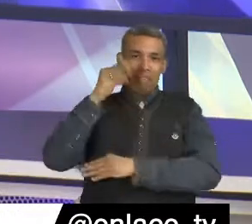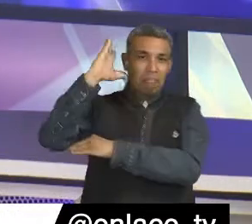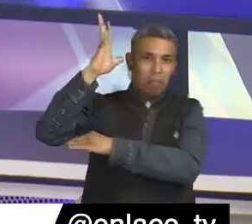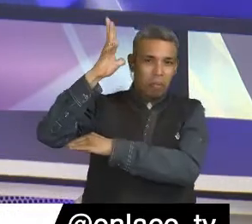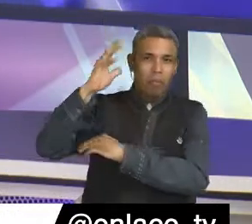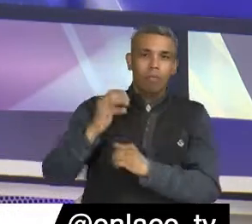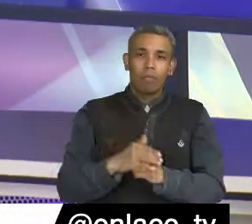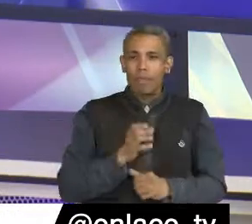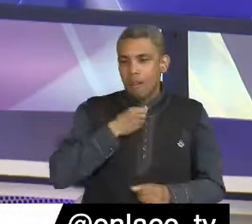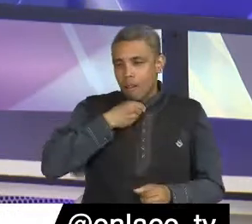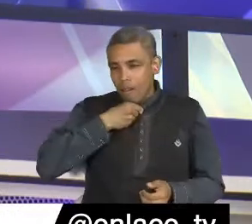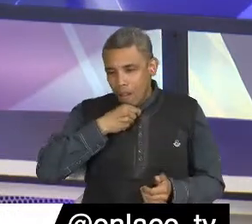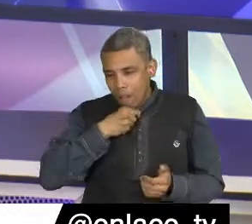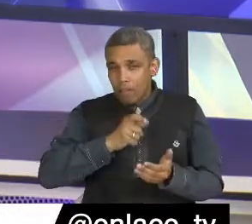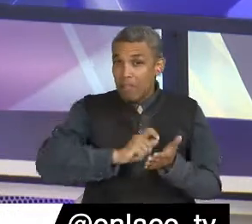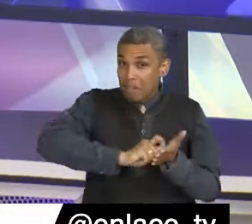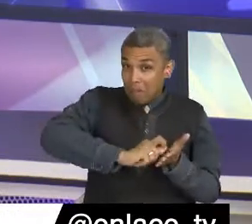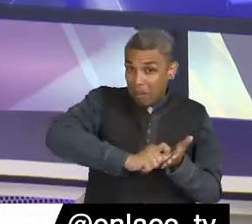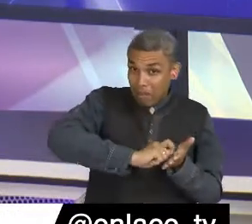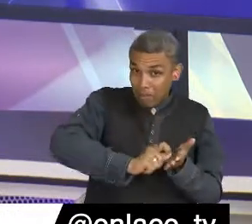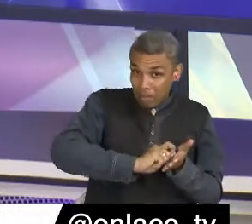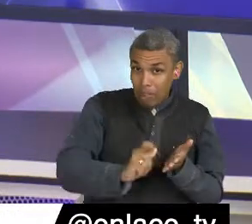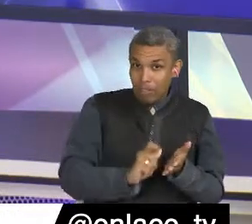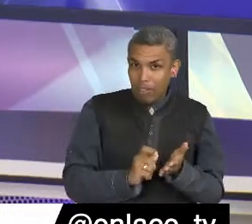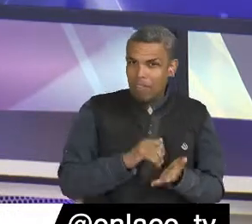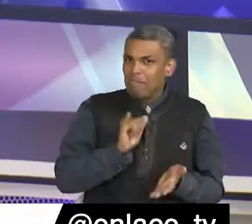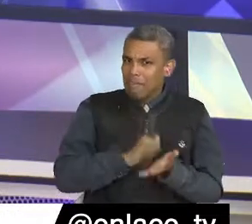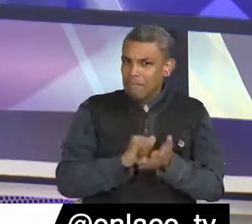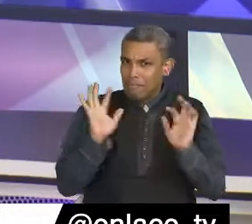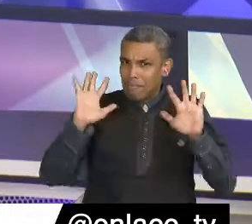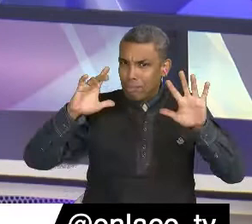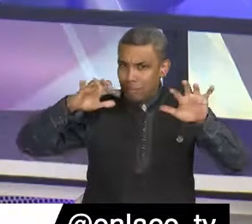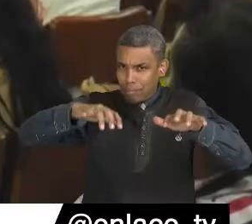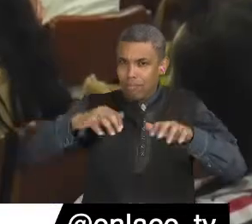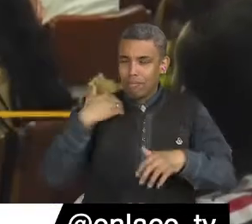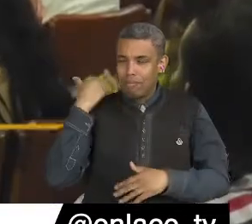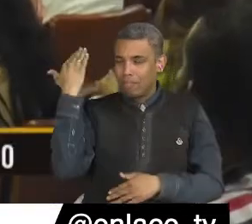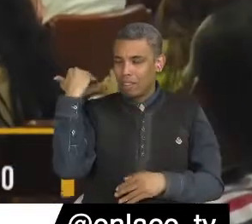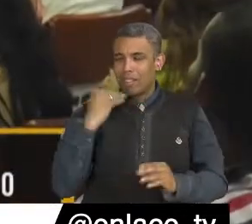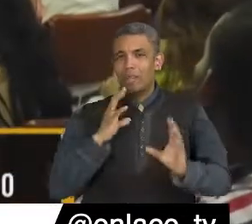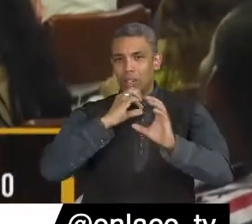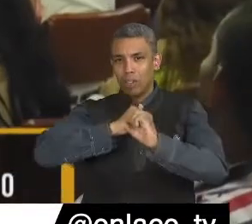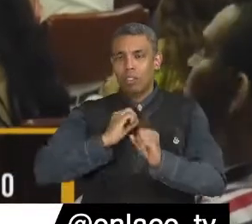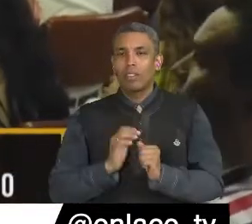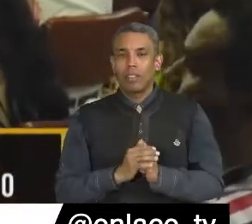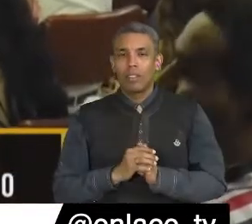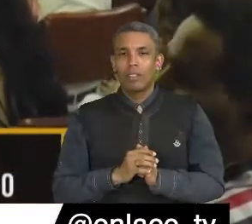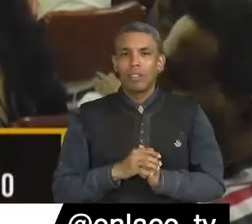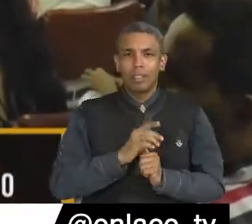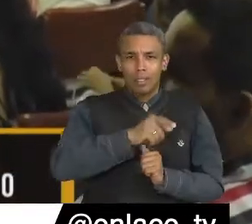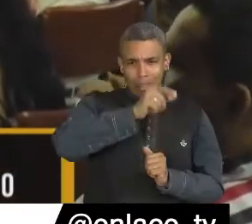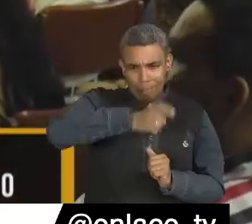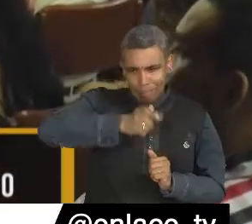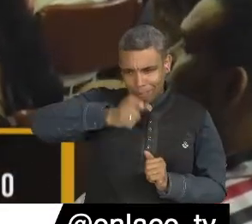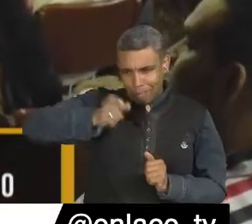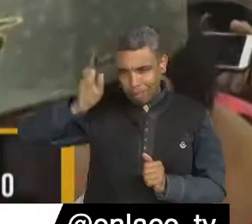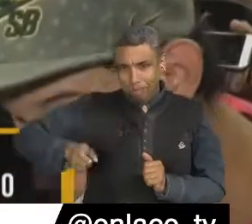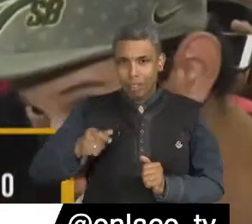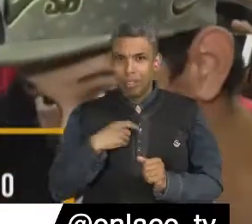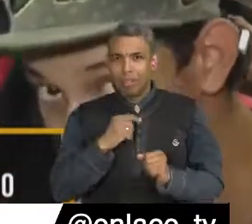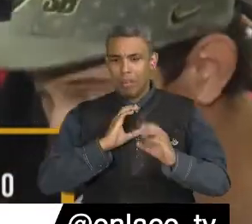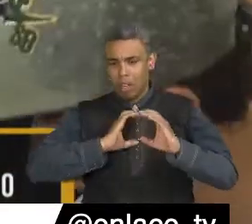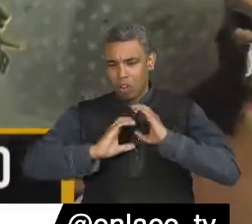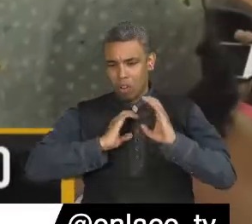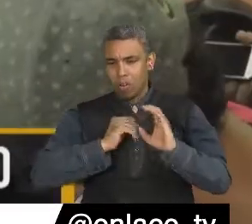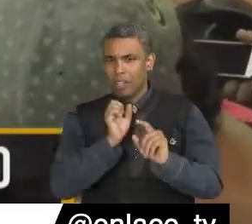del periodismo y la comunicación social en la región del Magdalena Medio. Tres comunicadores sociales les hablaron la noche del jueves